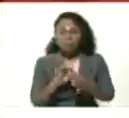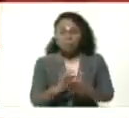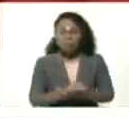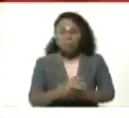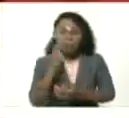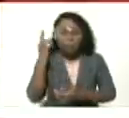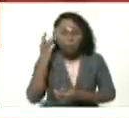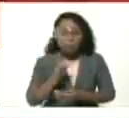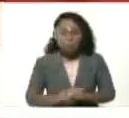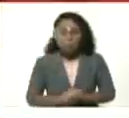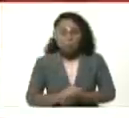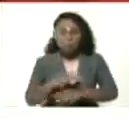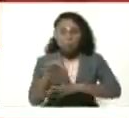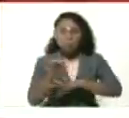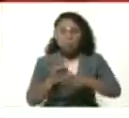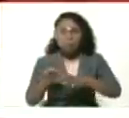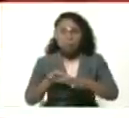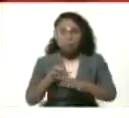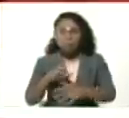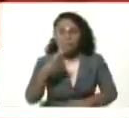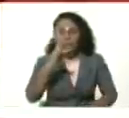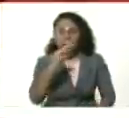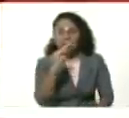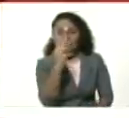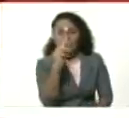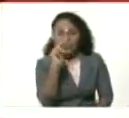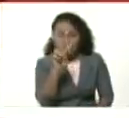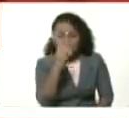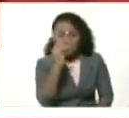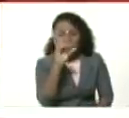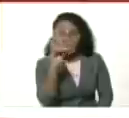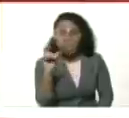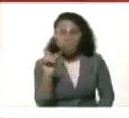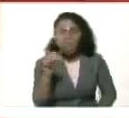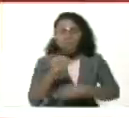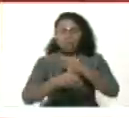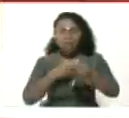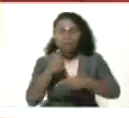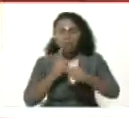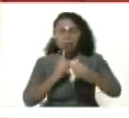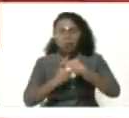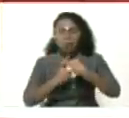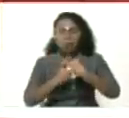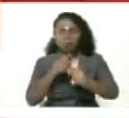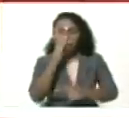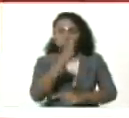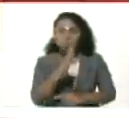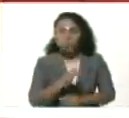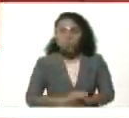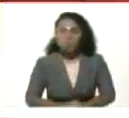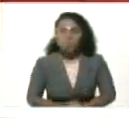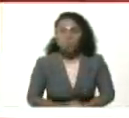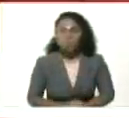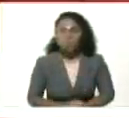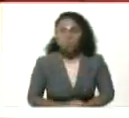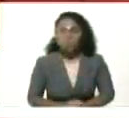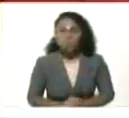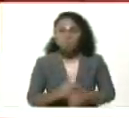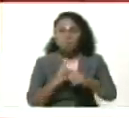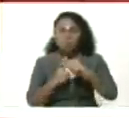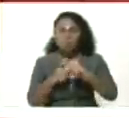Antolín del Campo, David Caraballo. Municipio García, el caballo Cruz Leiré. Cruz Leiré, sí,